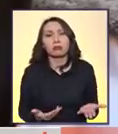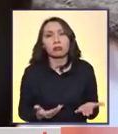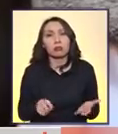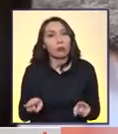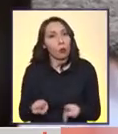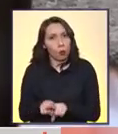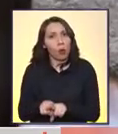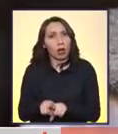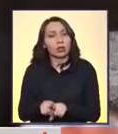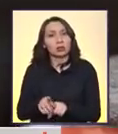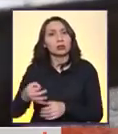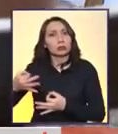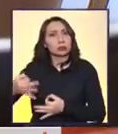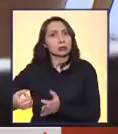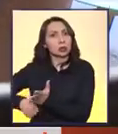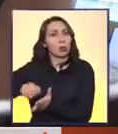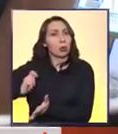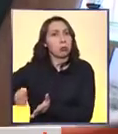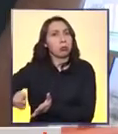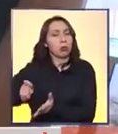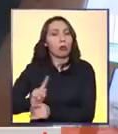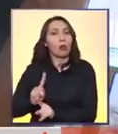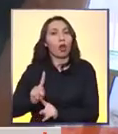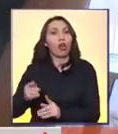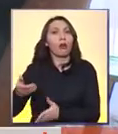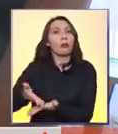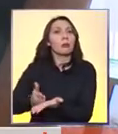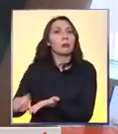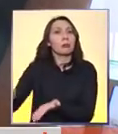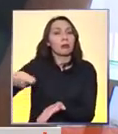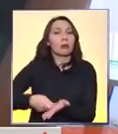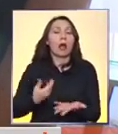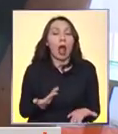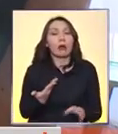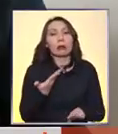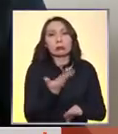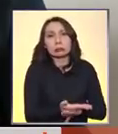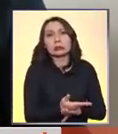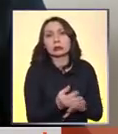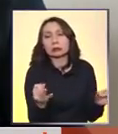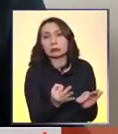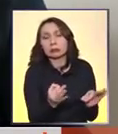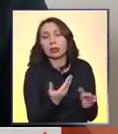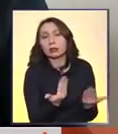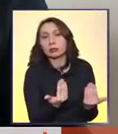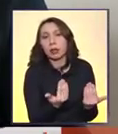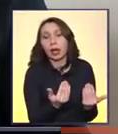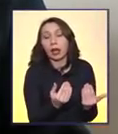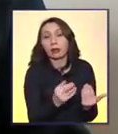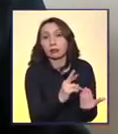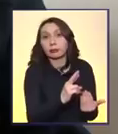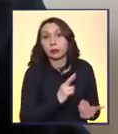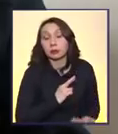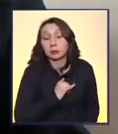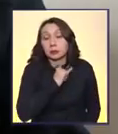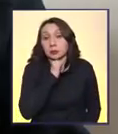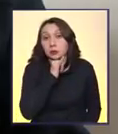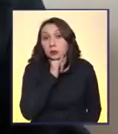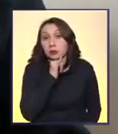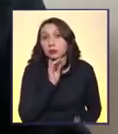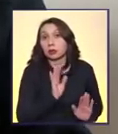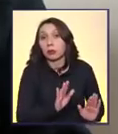de tener dicho seguro, no lo cubre. Ahora espera una apelación. Y tengo que esperar eso, pero no sé cuánto podrá ser la